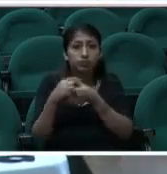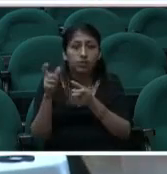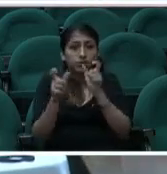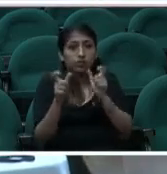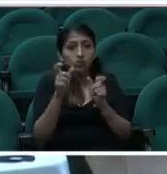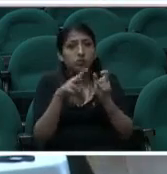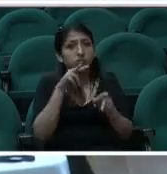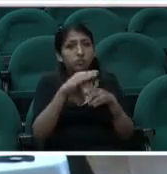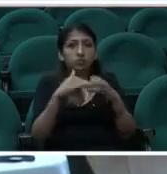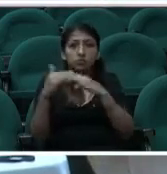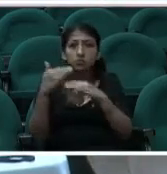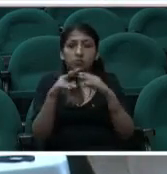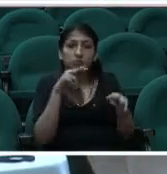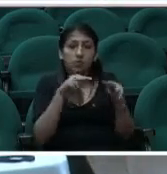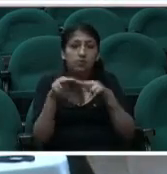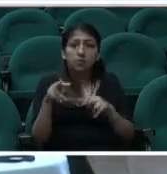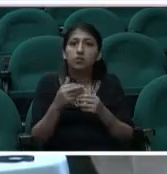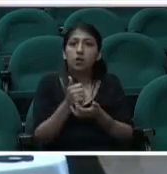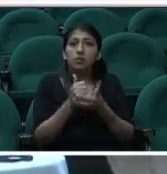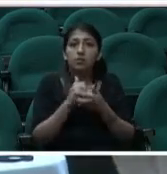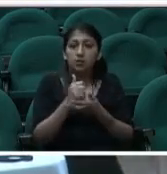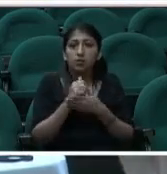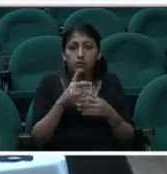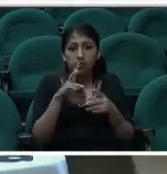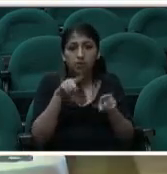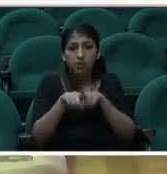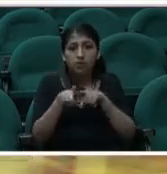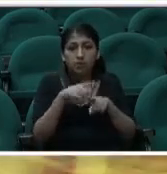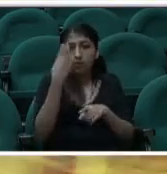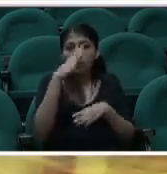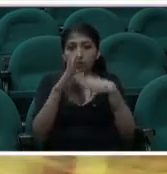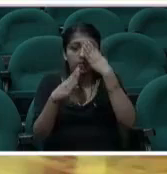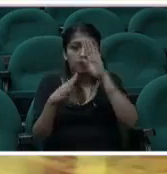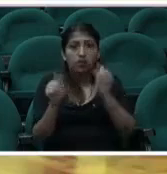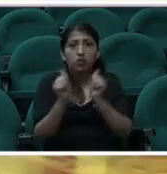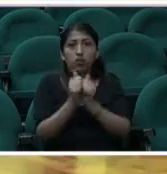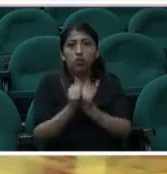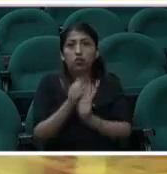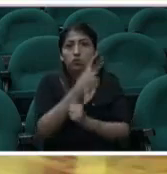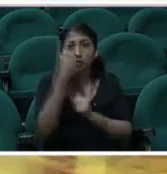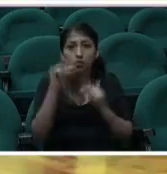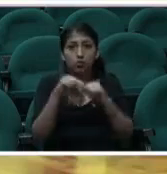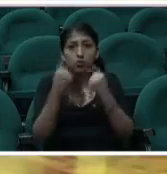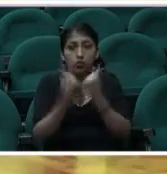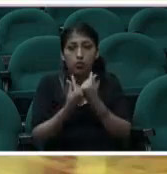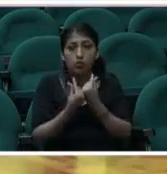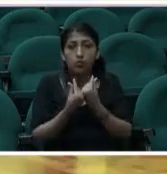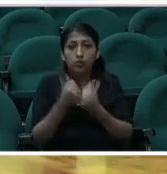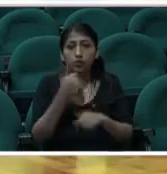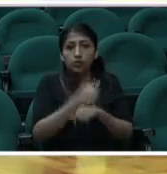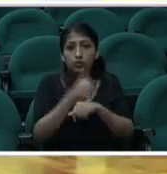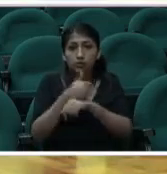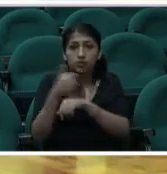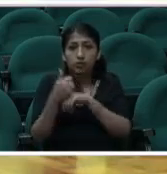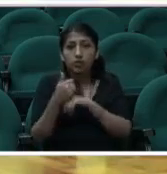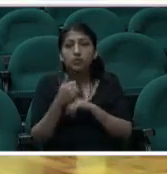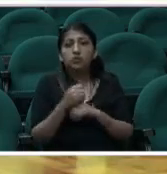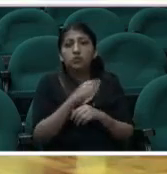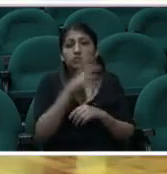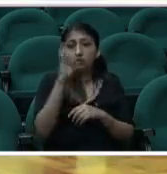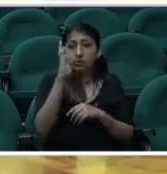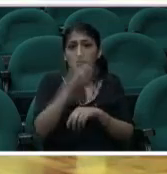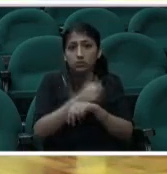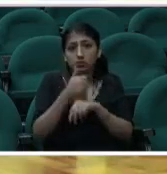personas no que muy gentilmente han compartido este debate frente a frente con el segundo grupo en esta ocasión pues de los seis candidatos